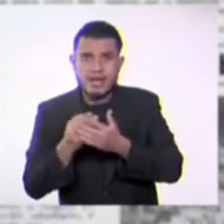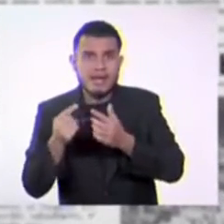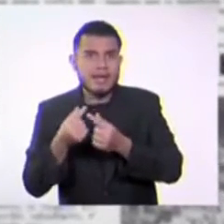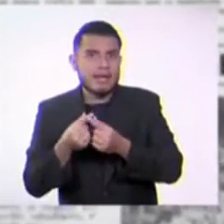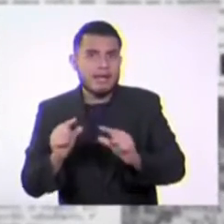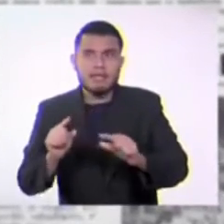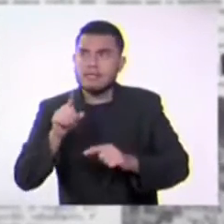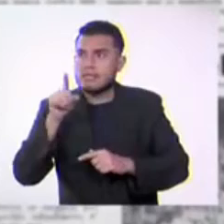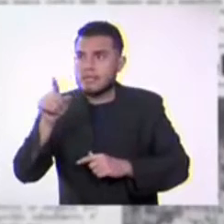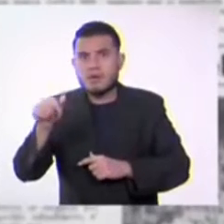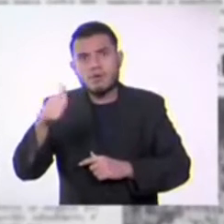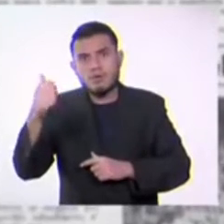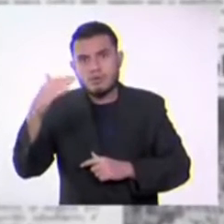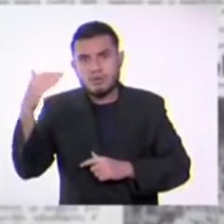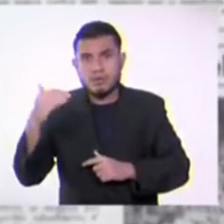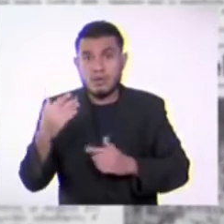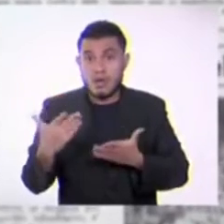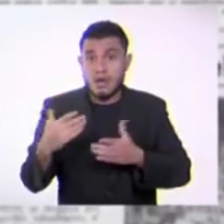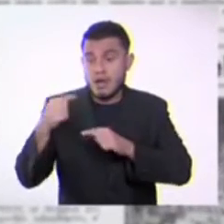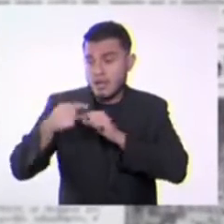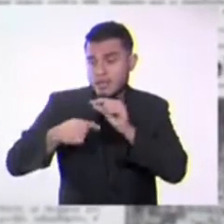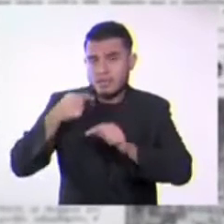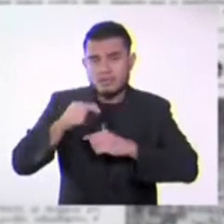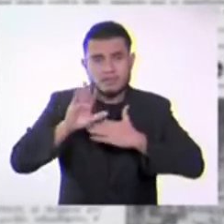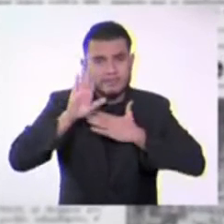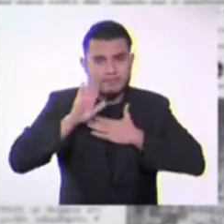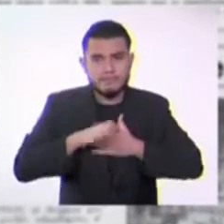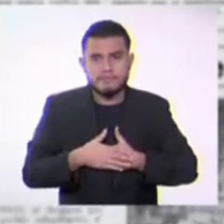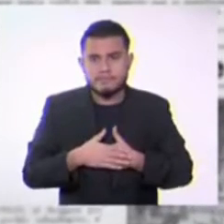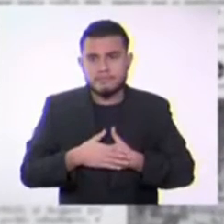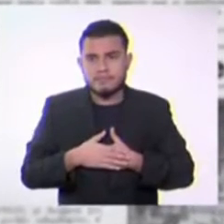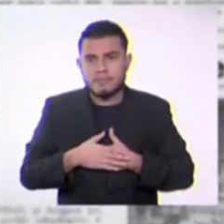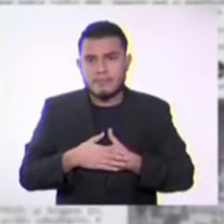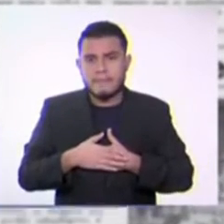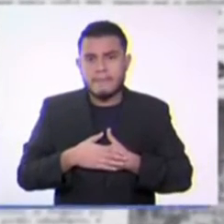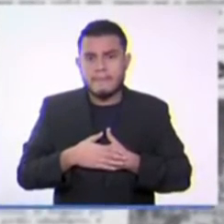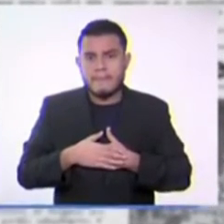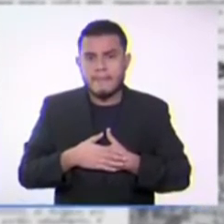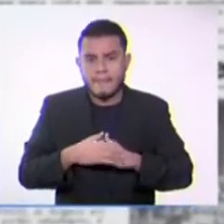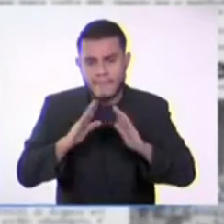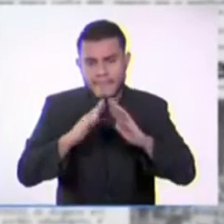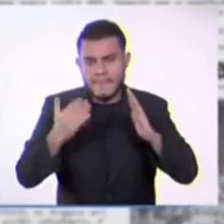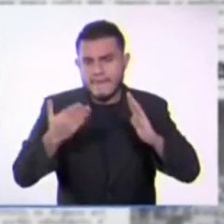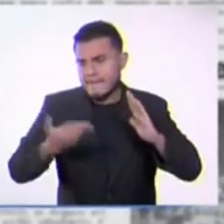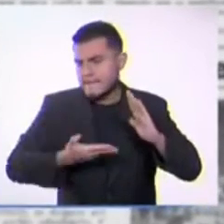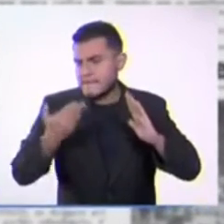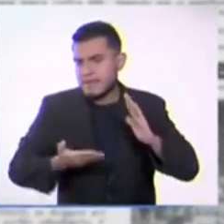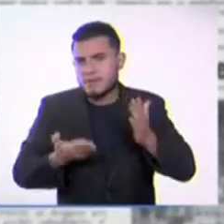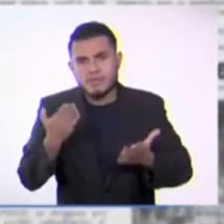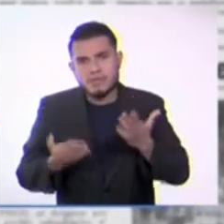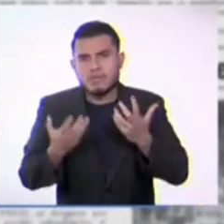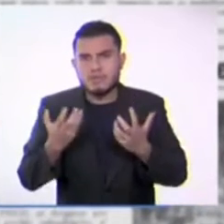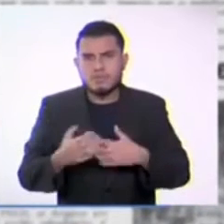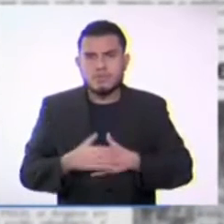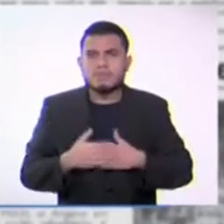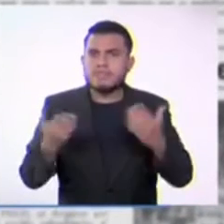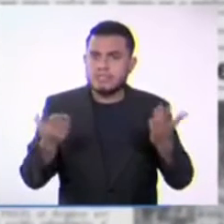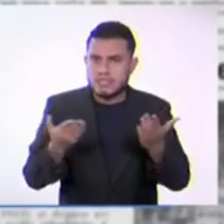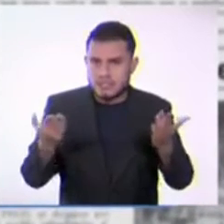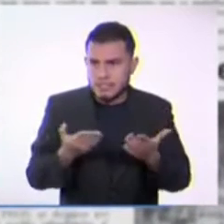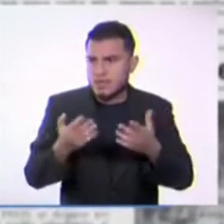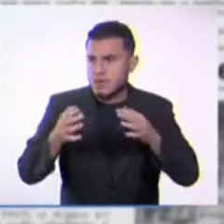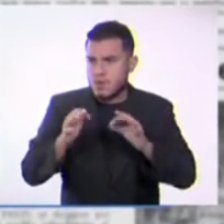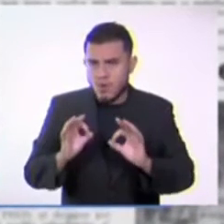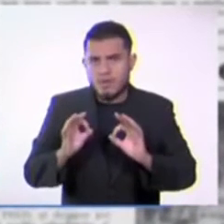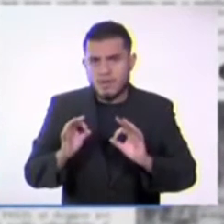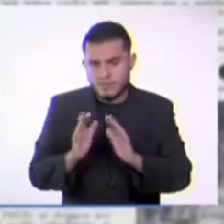De ahí salieron las famosas generaciones comprometidas. De aperturas, aunque tal vez no tantas. Se realizaron obras y sobre